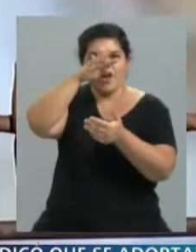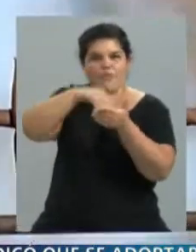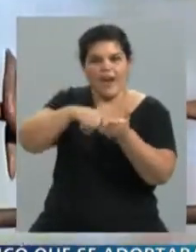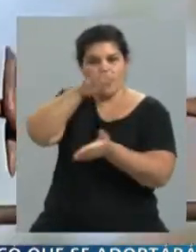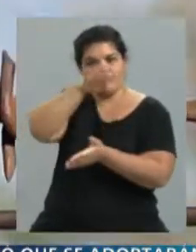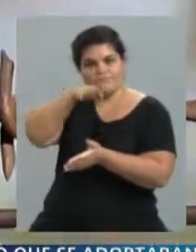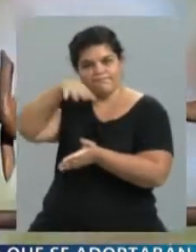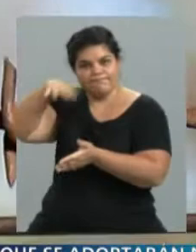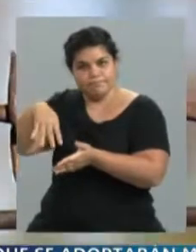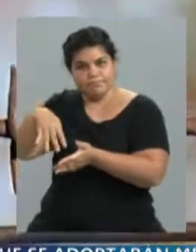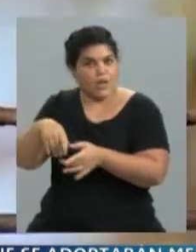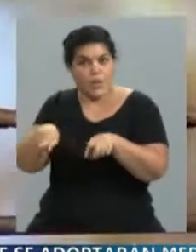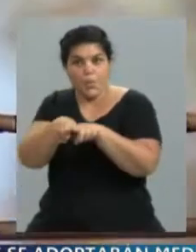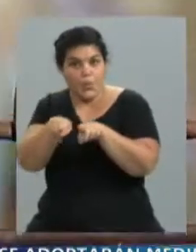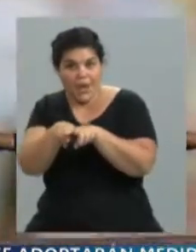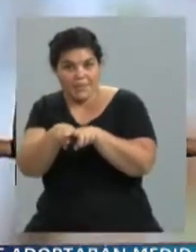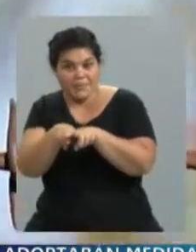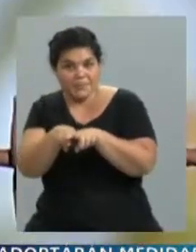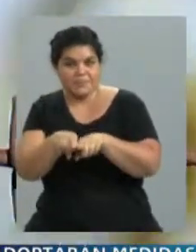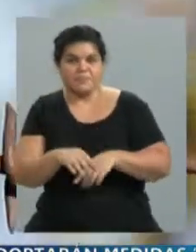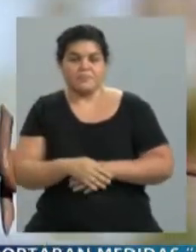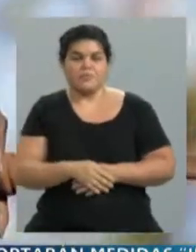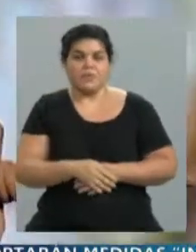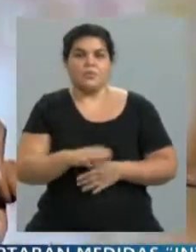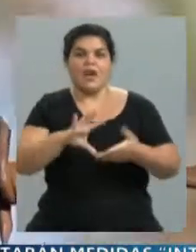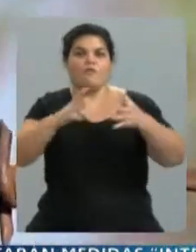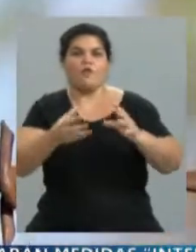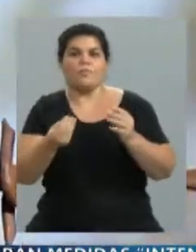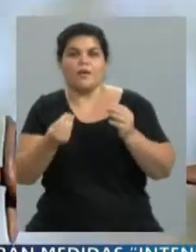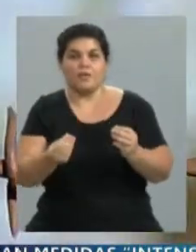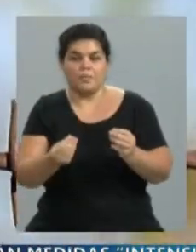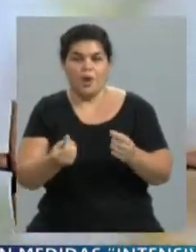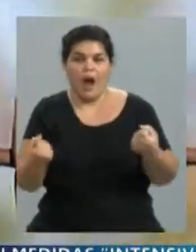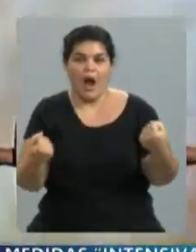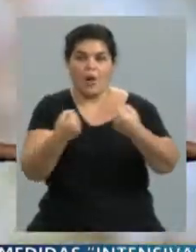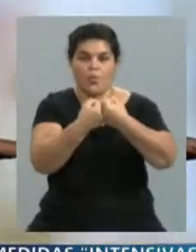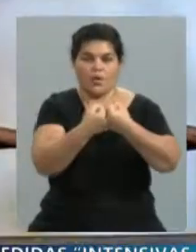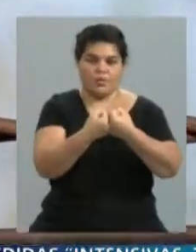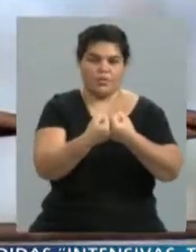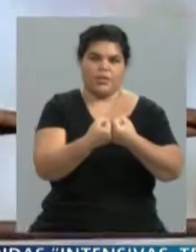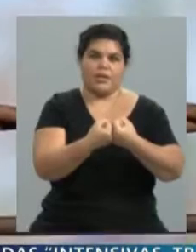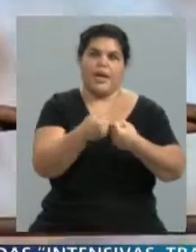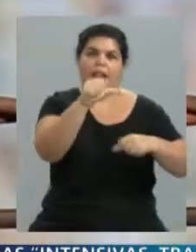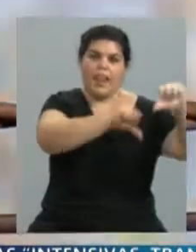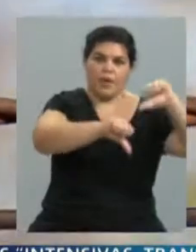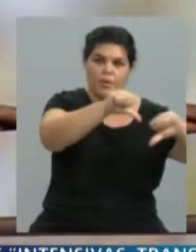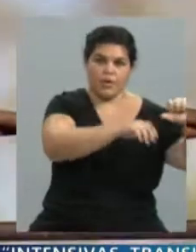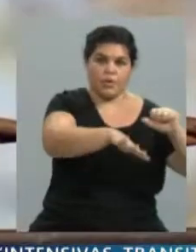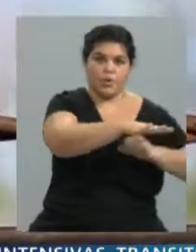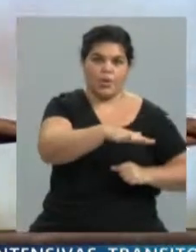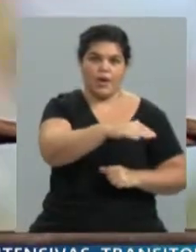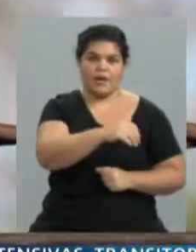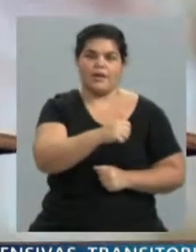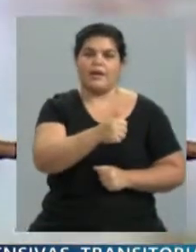mismo código. Lo hicieron, la decodificación, a través de un convenio que tienen con laboratorios en Canadá,